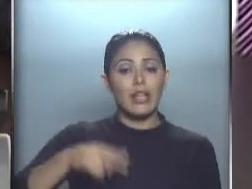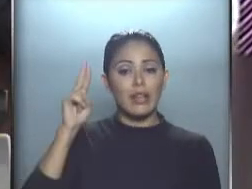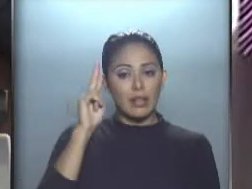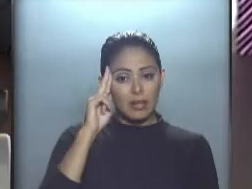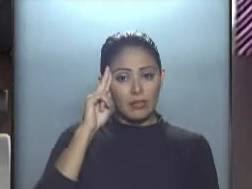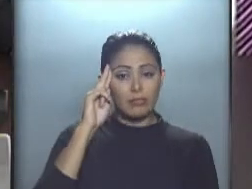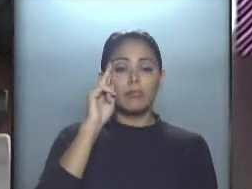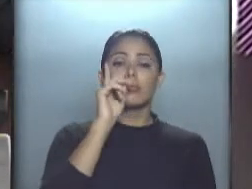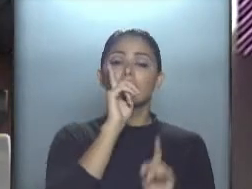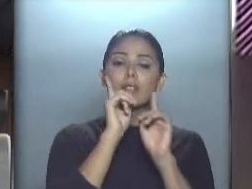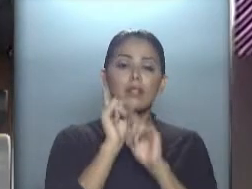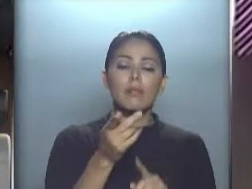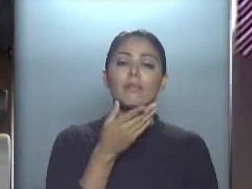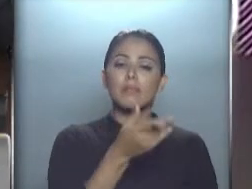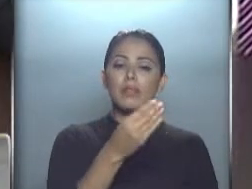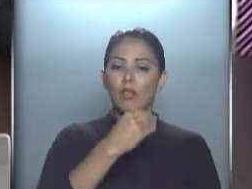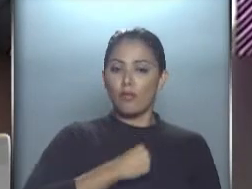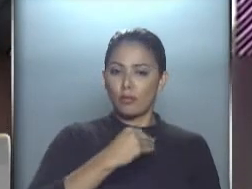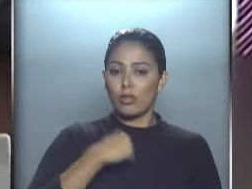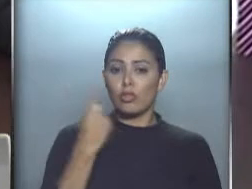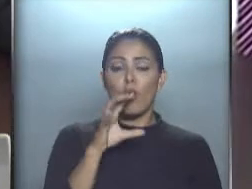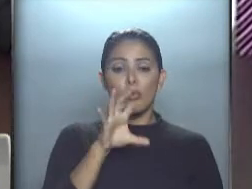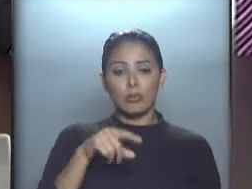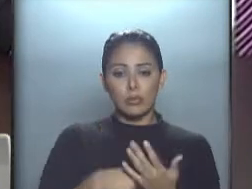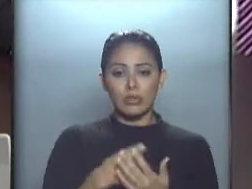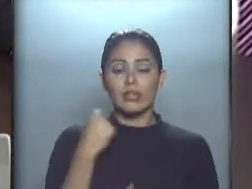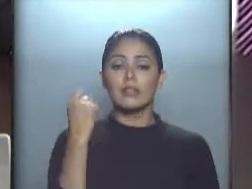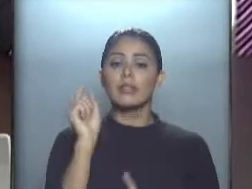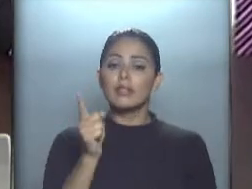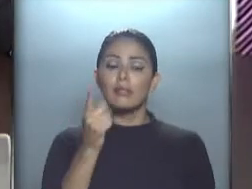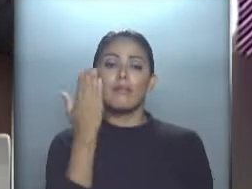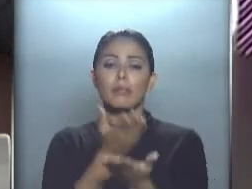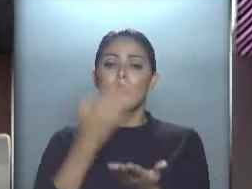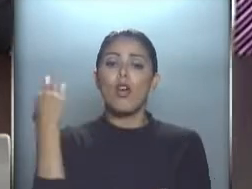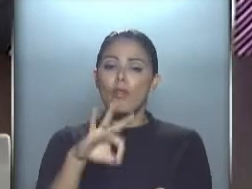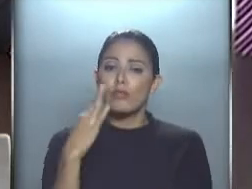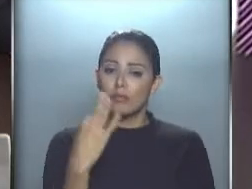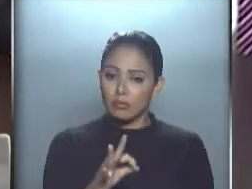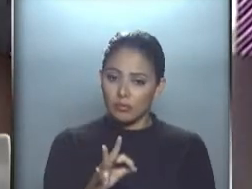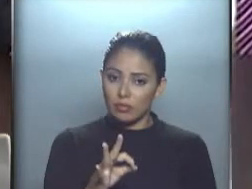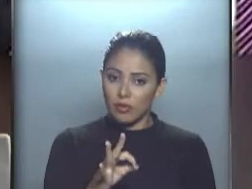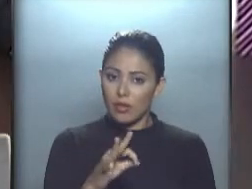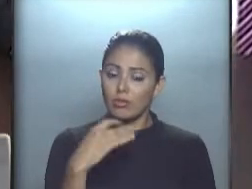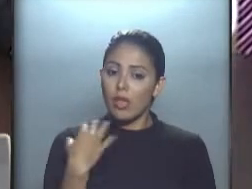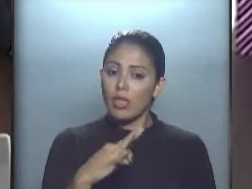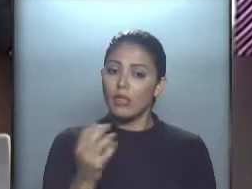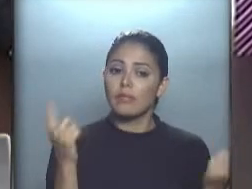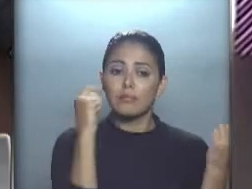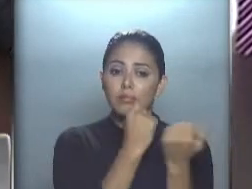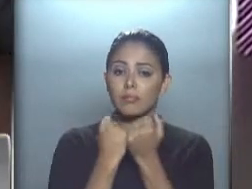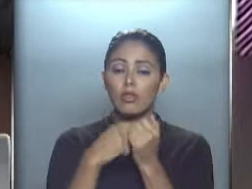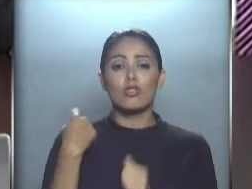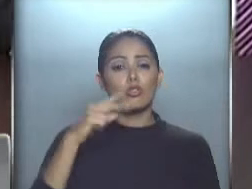voluntaria que hemos acatado como provincia la conciliación obligatoria que venimos a hacer lo que nos insta la